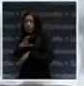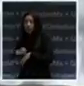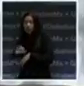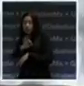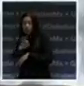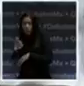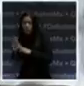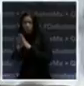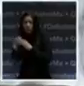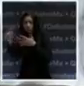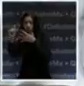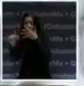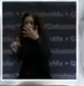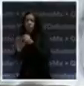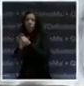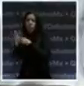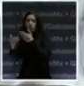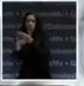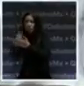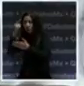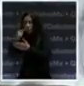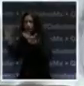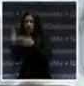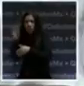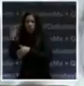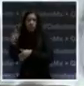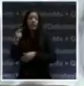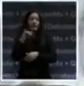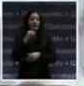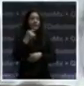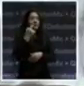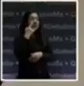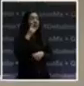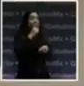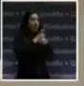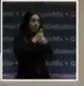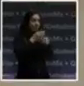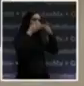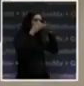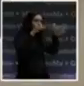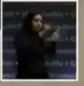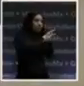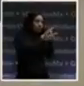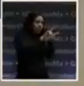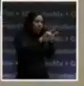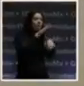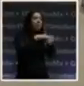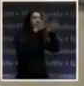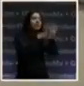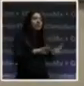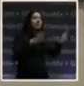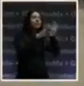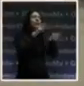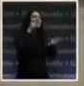las medidas que implementaría para echar a andar lo que propone? De entrada, la transparencia. Lo más importante acá